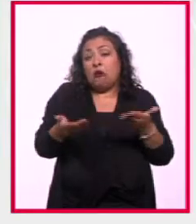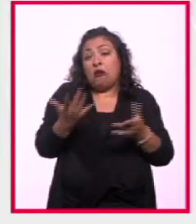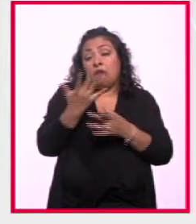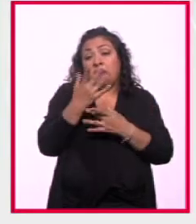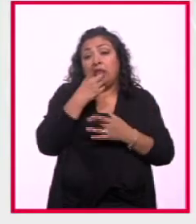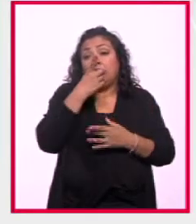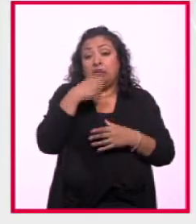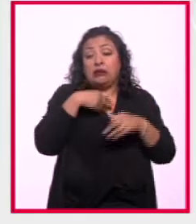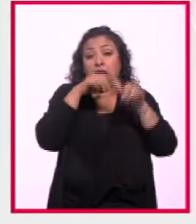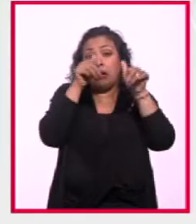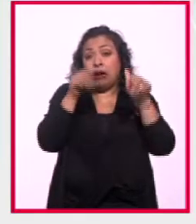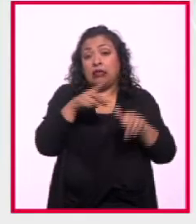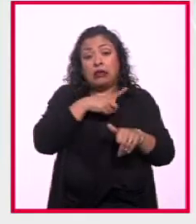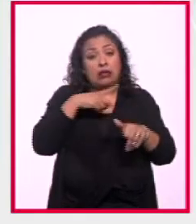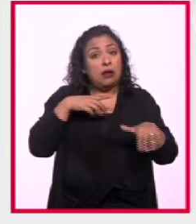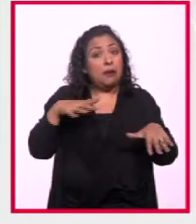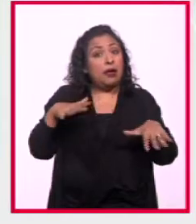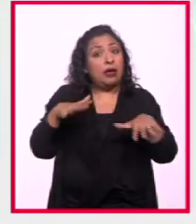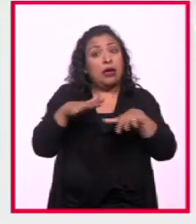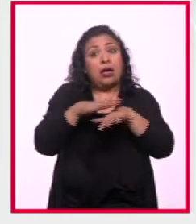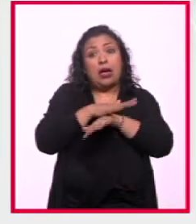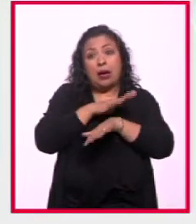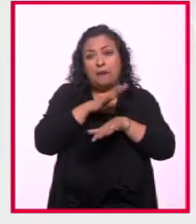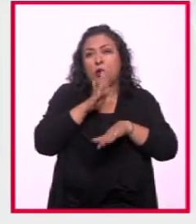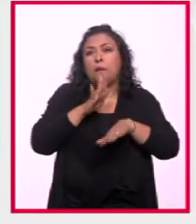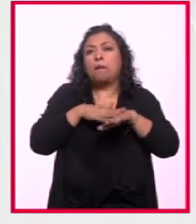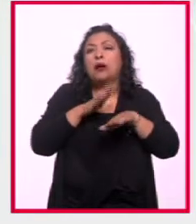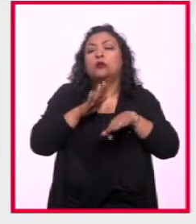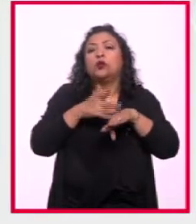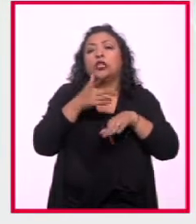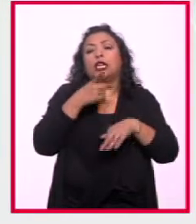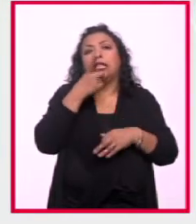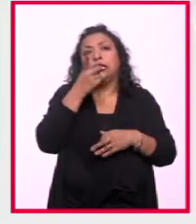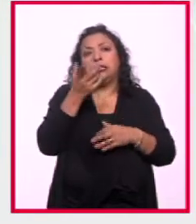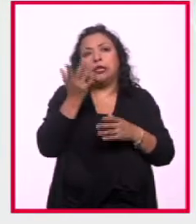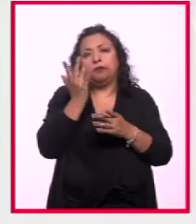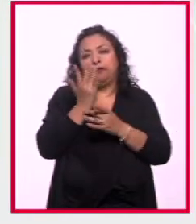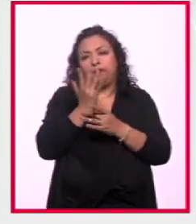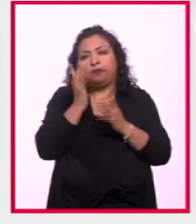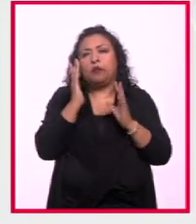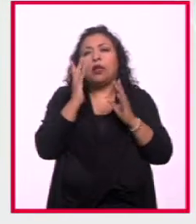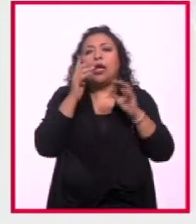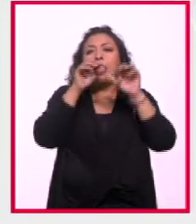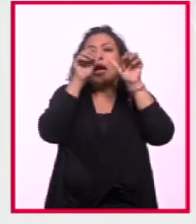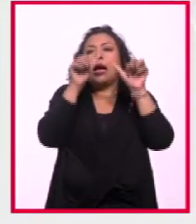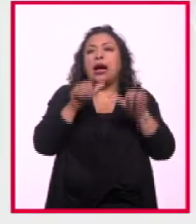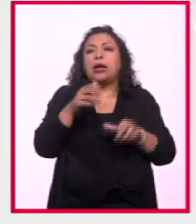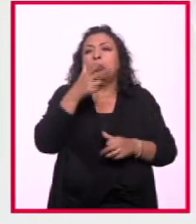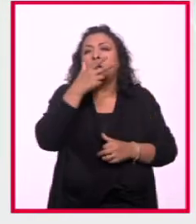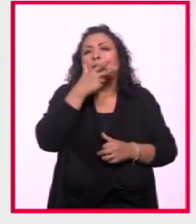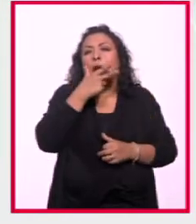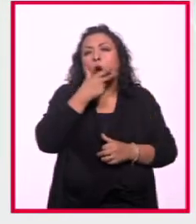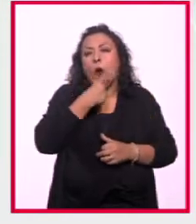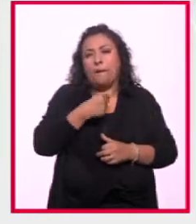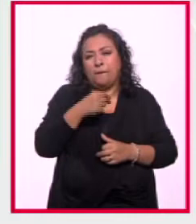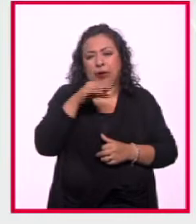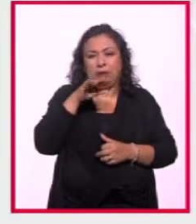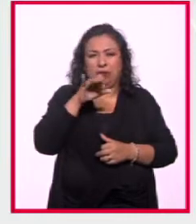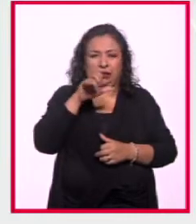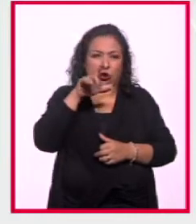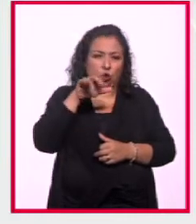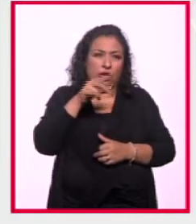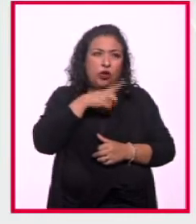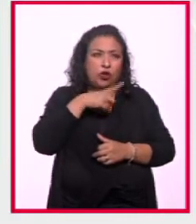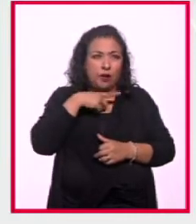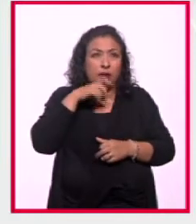más bien el arte tiene que cambiar esencialmente se habla de un arte masculino y tiene que haber